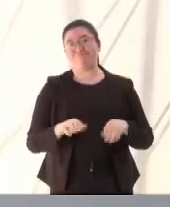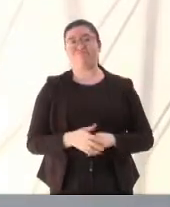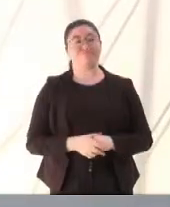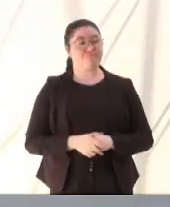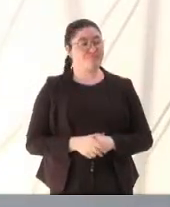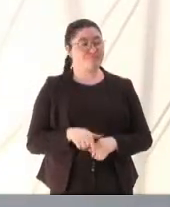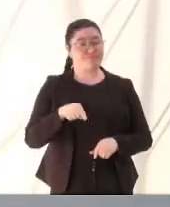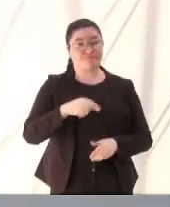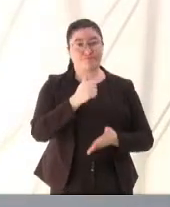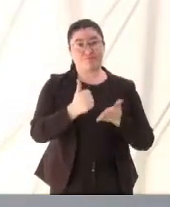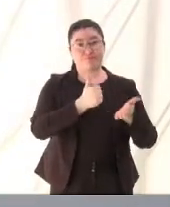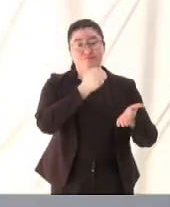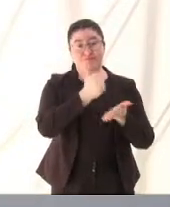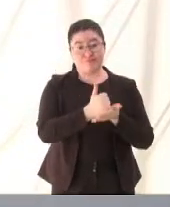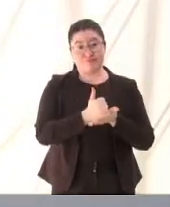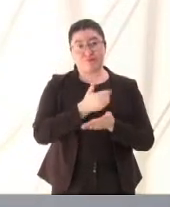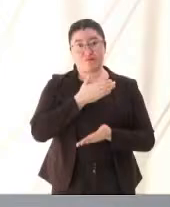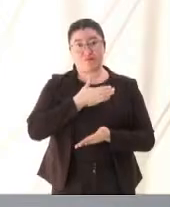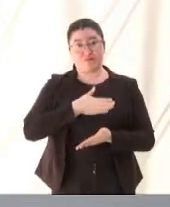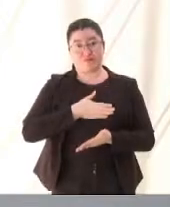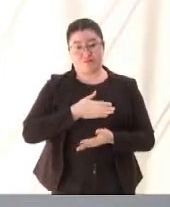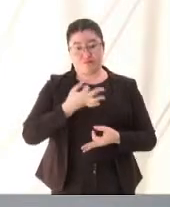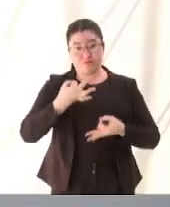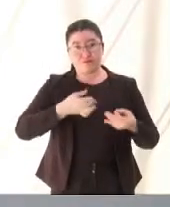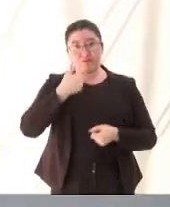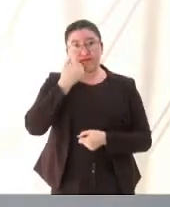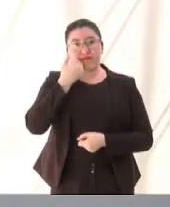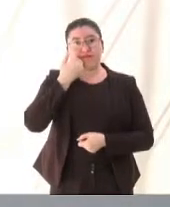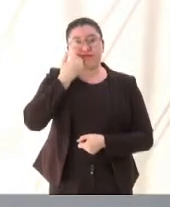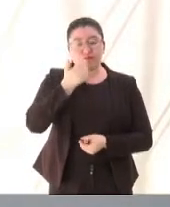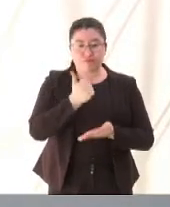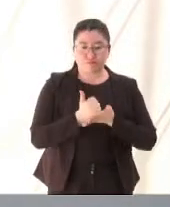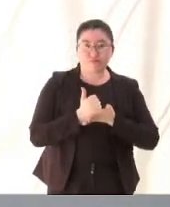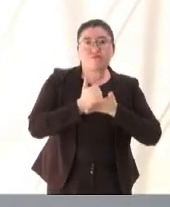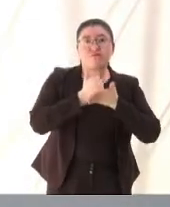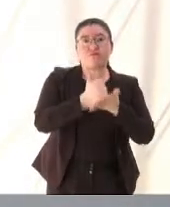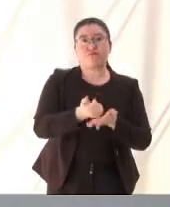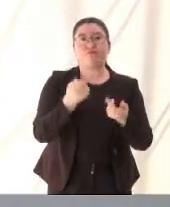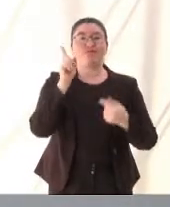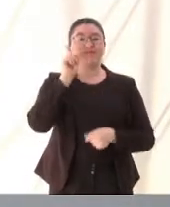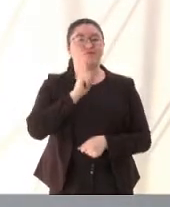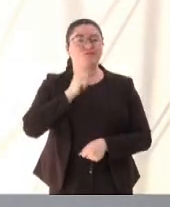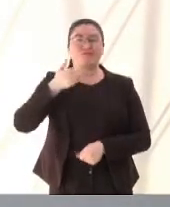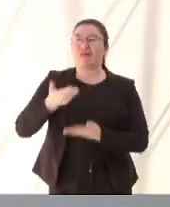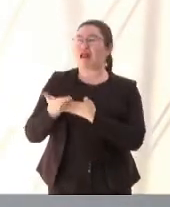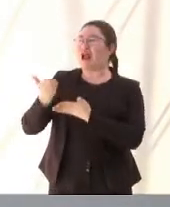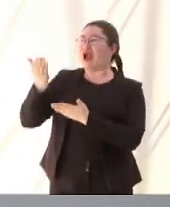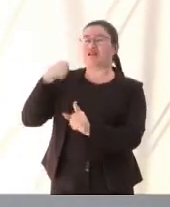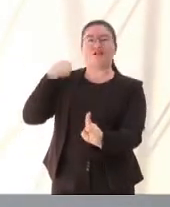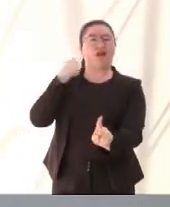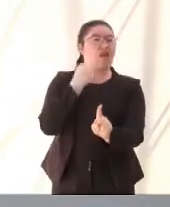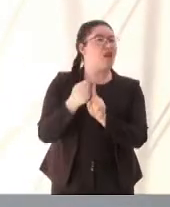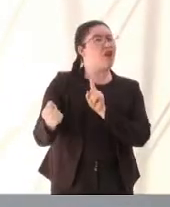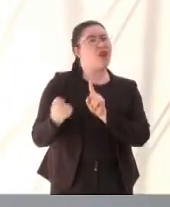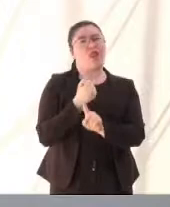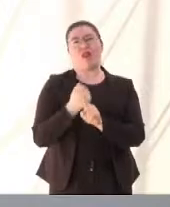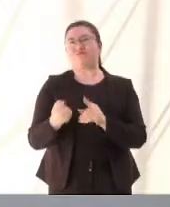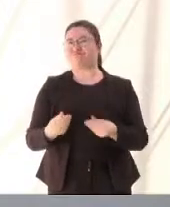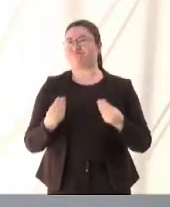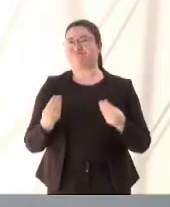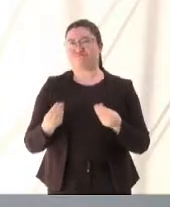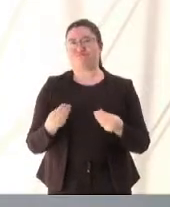justicia busca dar respuesta a muchas mujeres que han sido violentadas en su vida cotidiana, en su vida familiar, y que